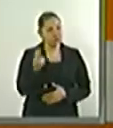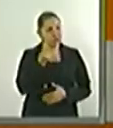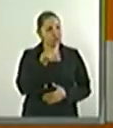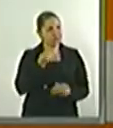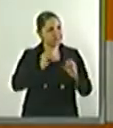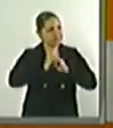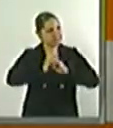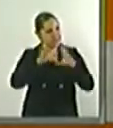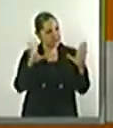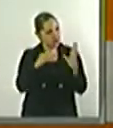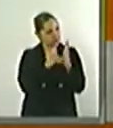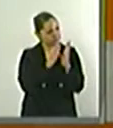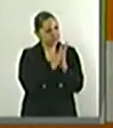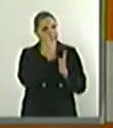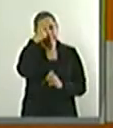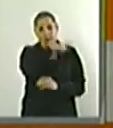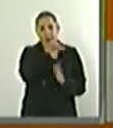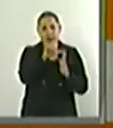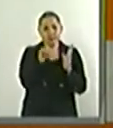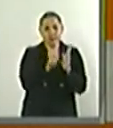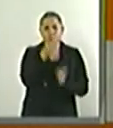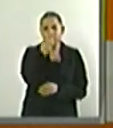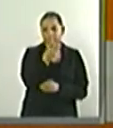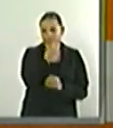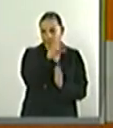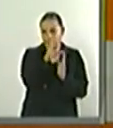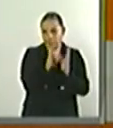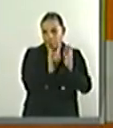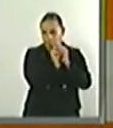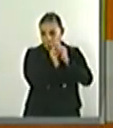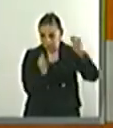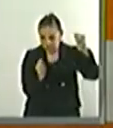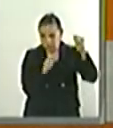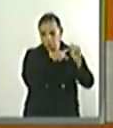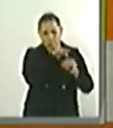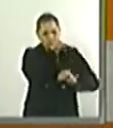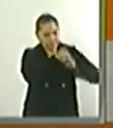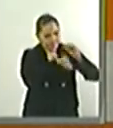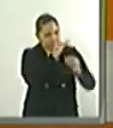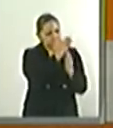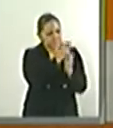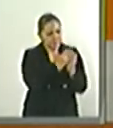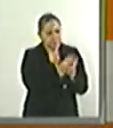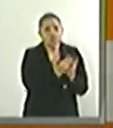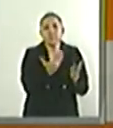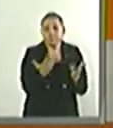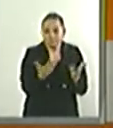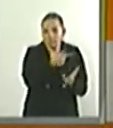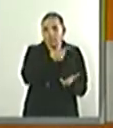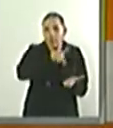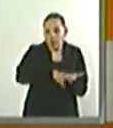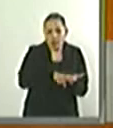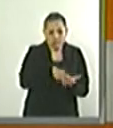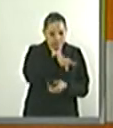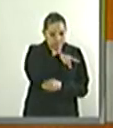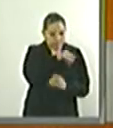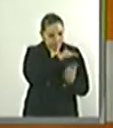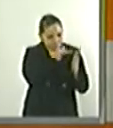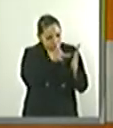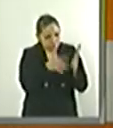establecido en el artículo 3º constitucional sin embargo define que las donaciones o cuotas voluntarias